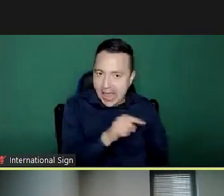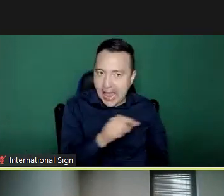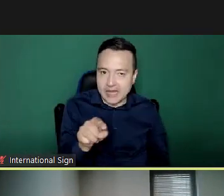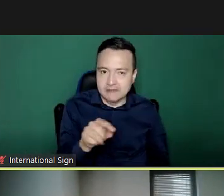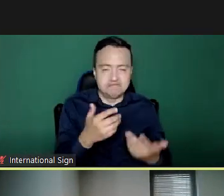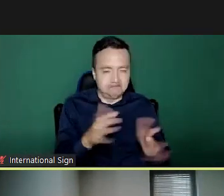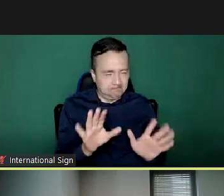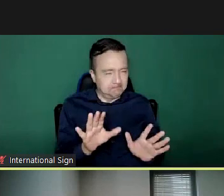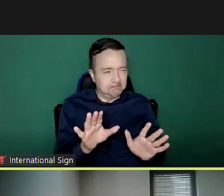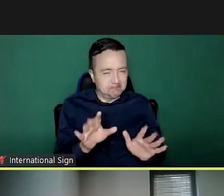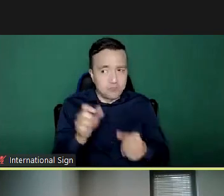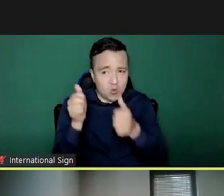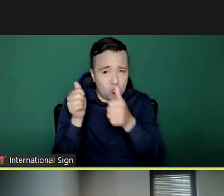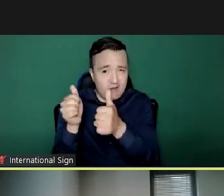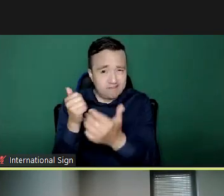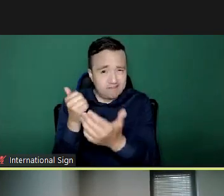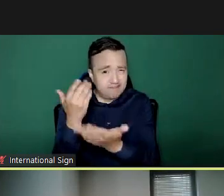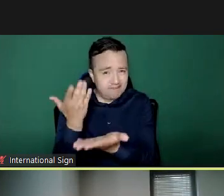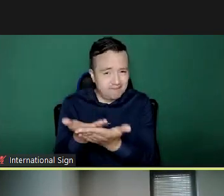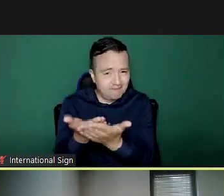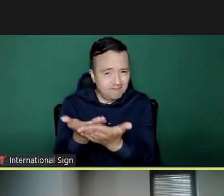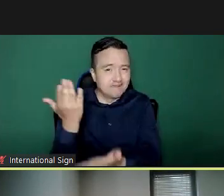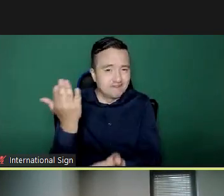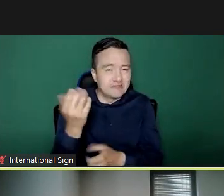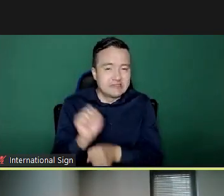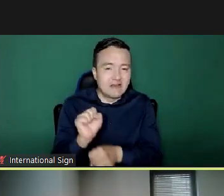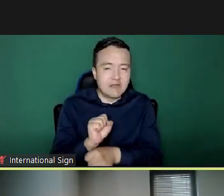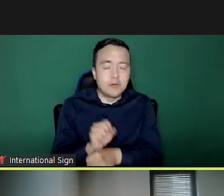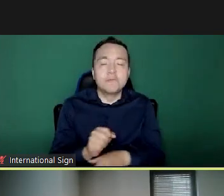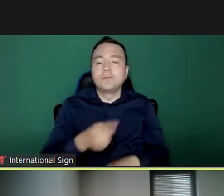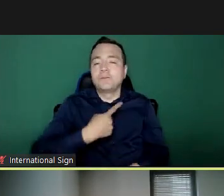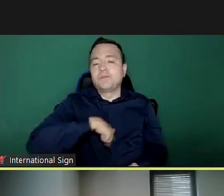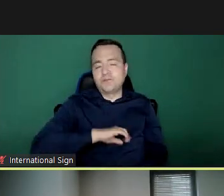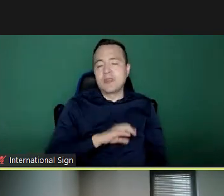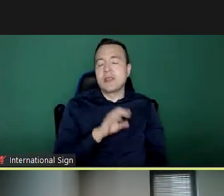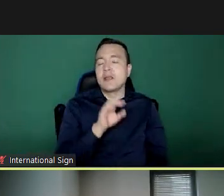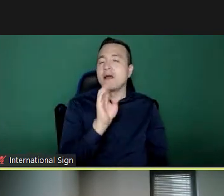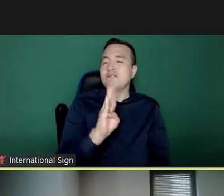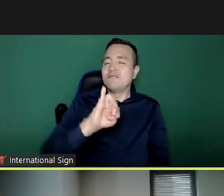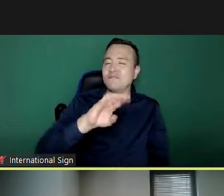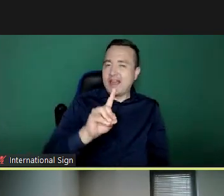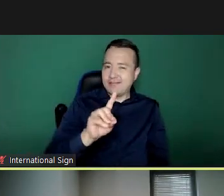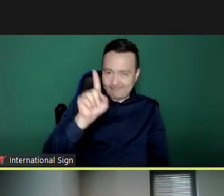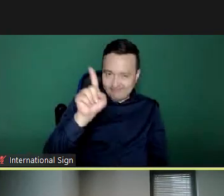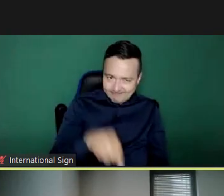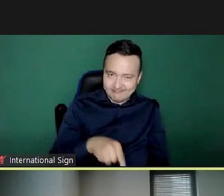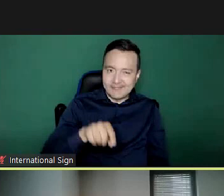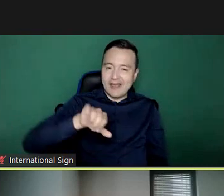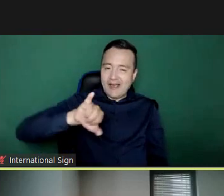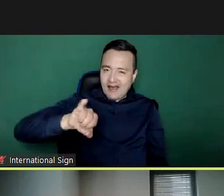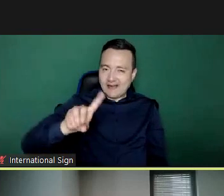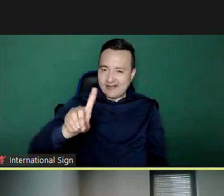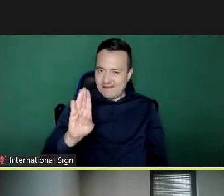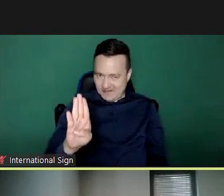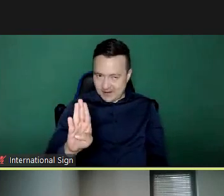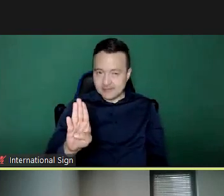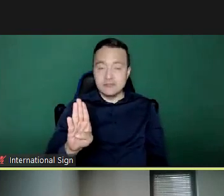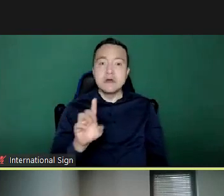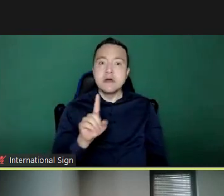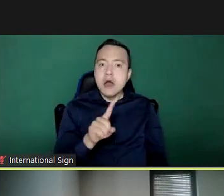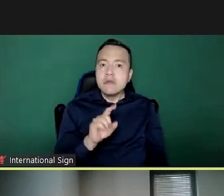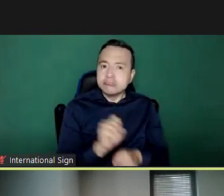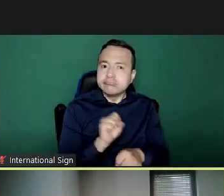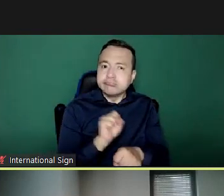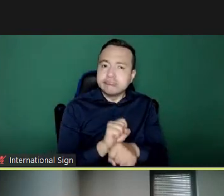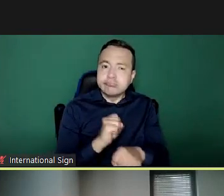y es un proceso que se lleva a cabo cada 4 años. Pese a la presión obvia de la pandemia y la